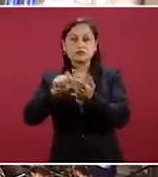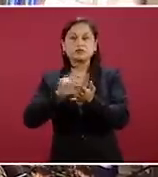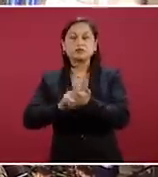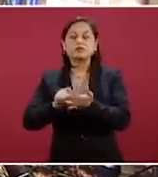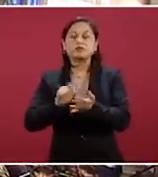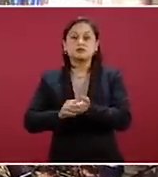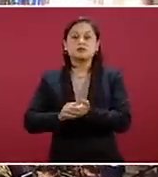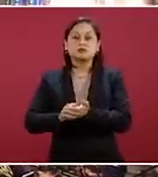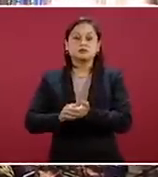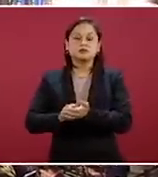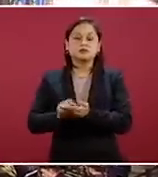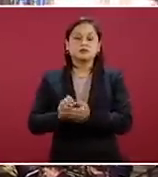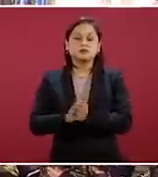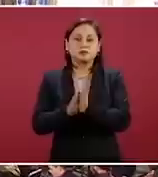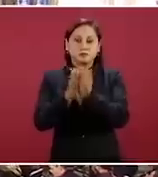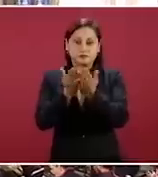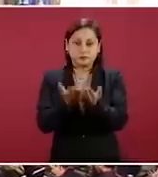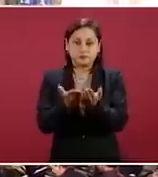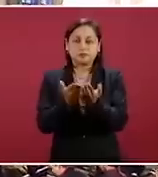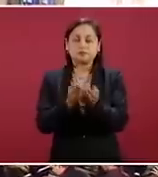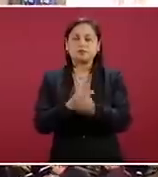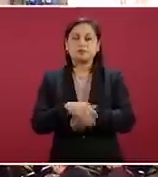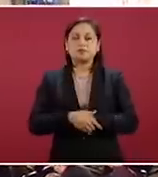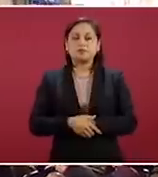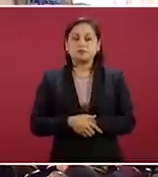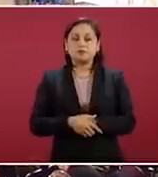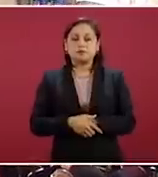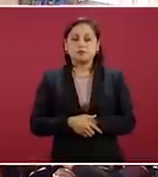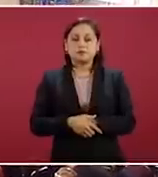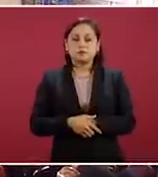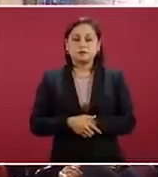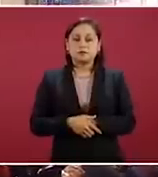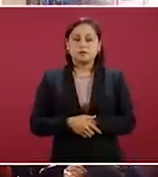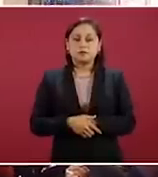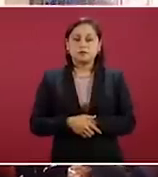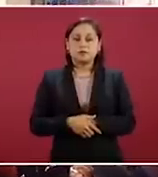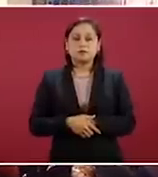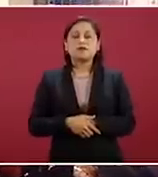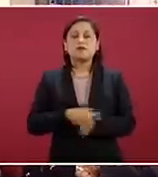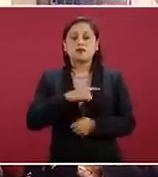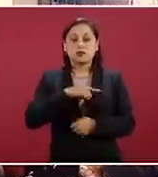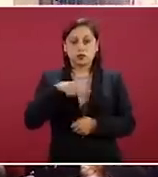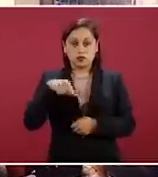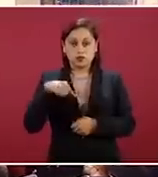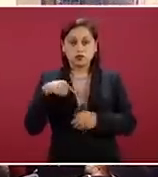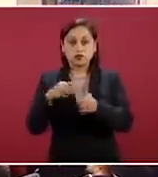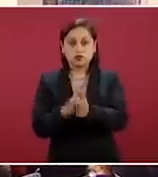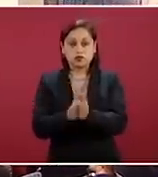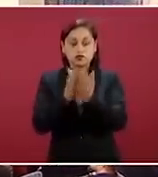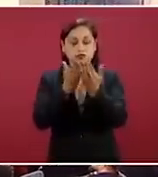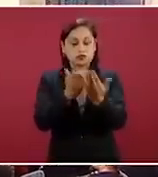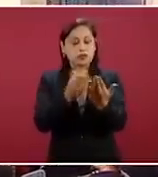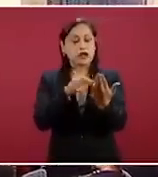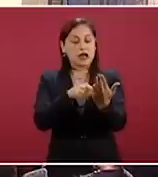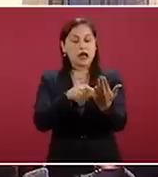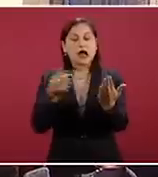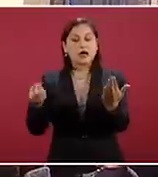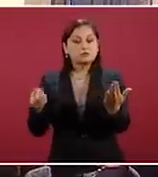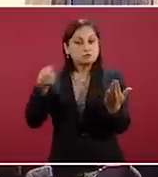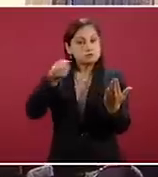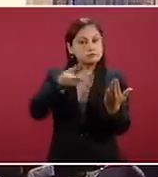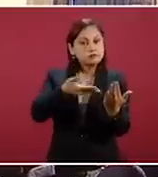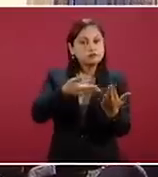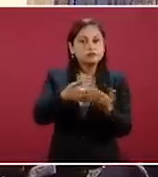cartilla. Y vamos ahora a actualizar esa cartilla y queremos que se convierta en